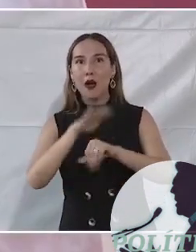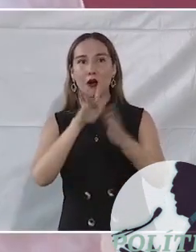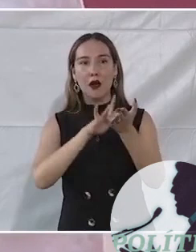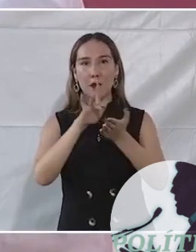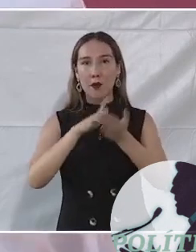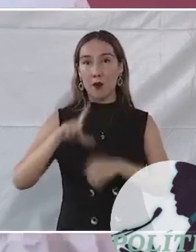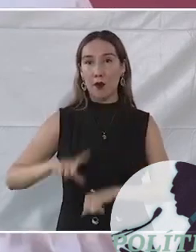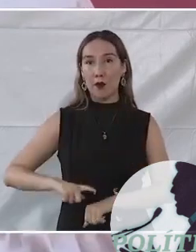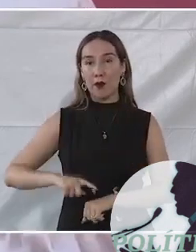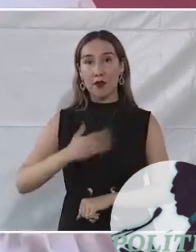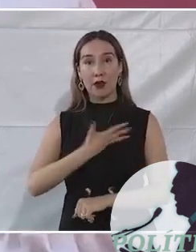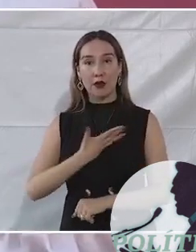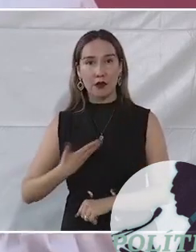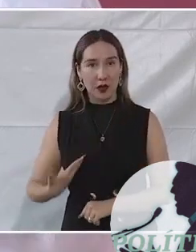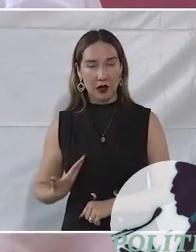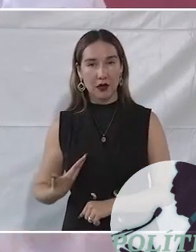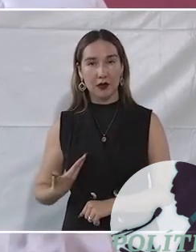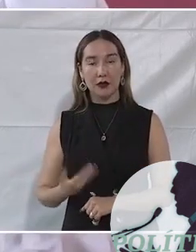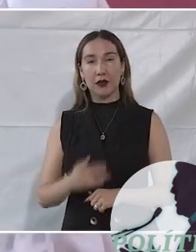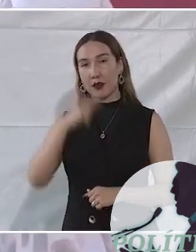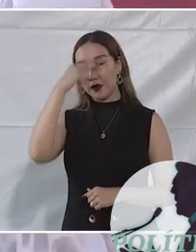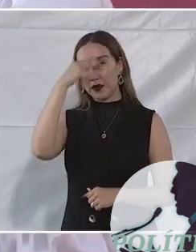que reactivan la economía, y hay